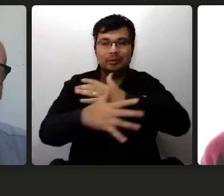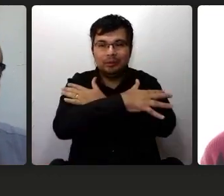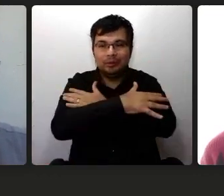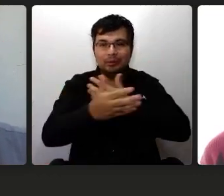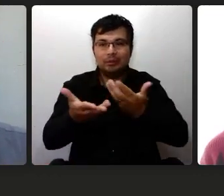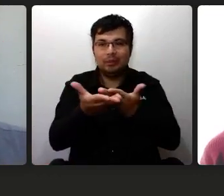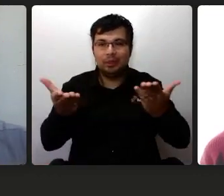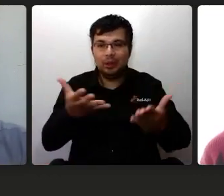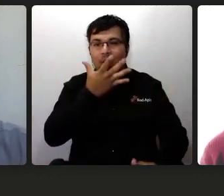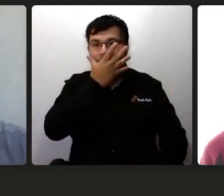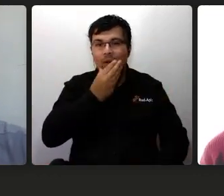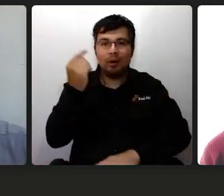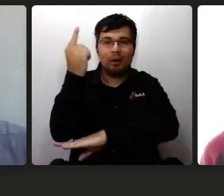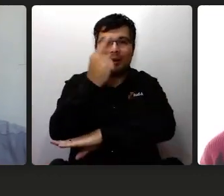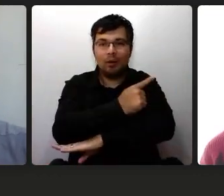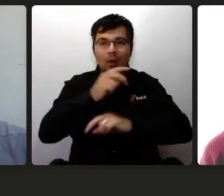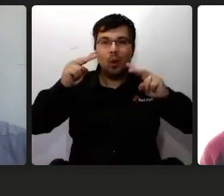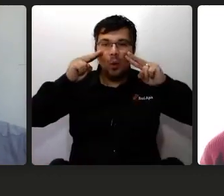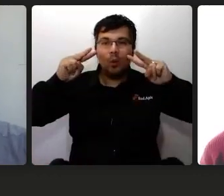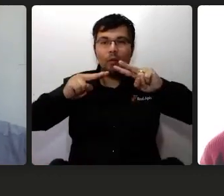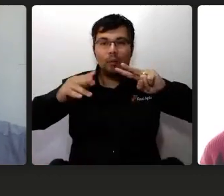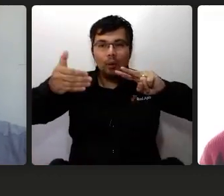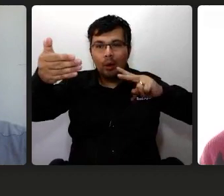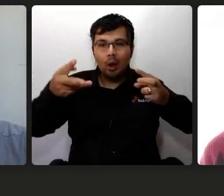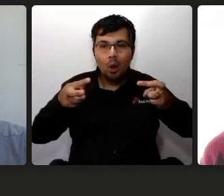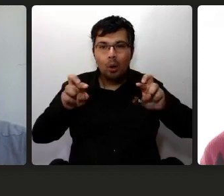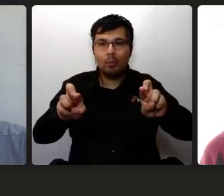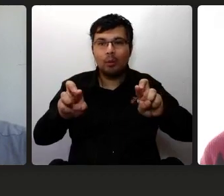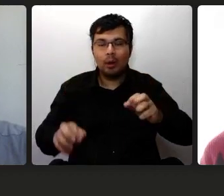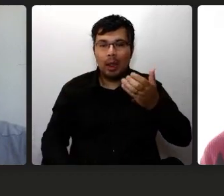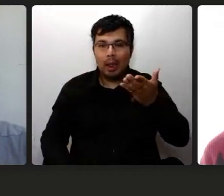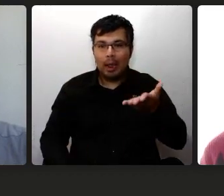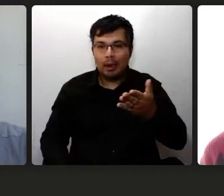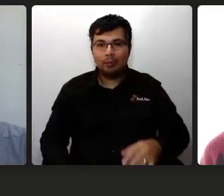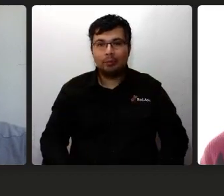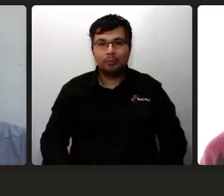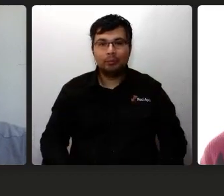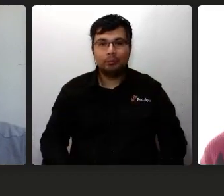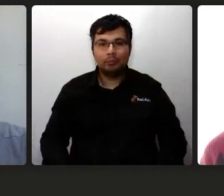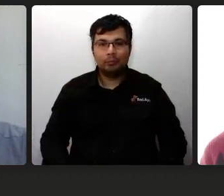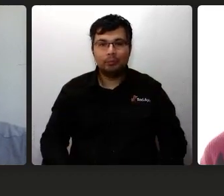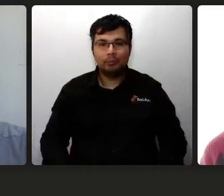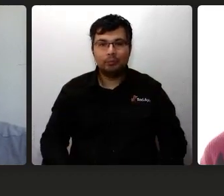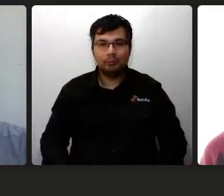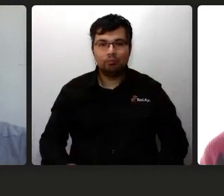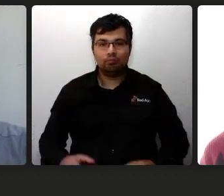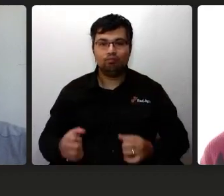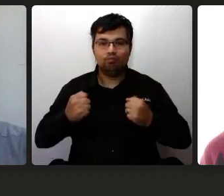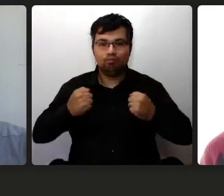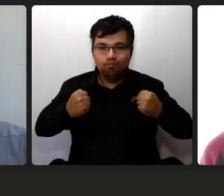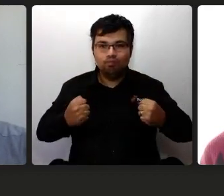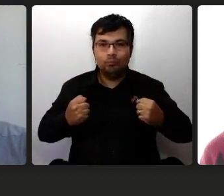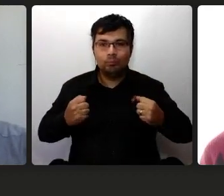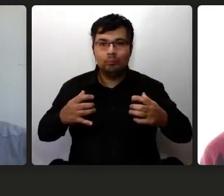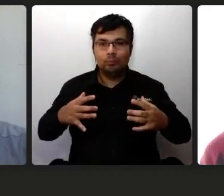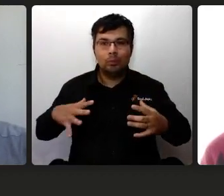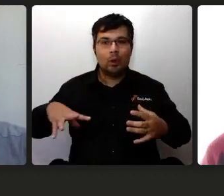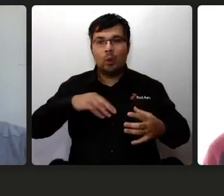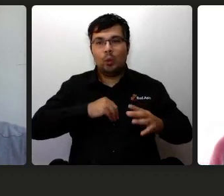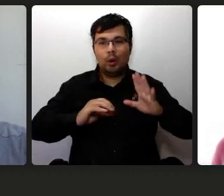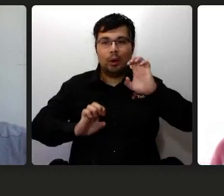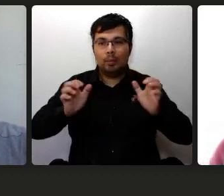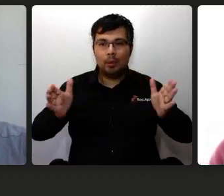linda jornada. Y será hasta una próxima oportunidad en que estemos ahí, en piel cañón de nuestras MIPYMES a lo largo y ancho de este país. Así que gracias y que te vaya muy